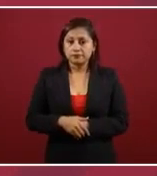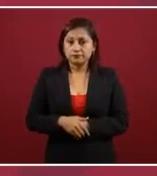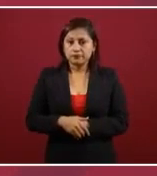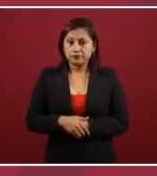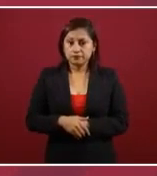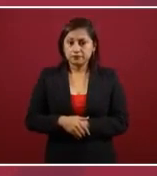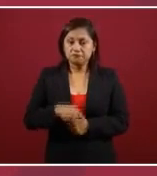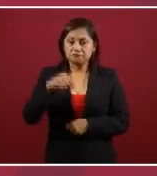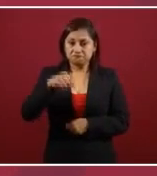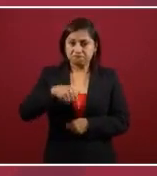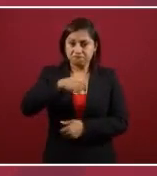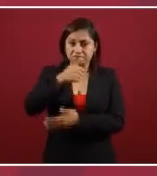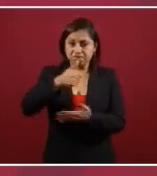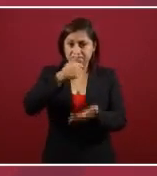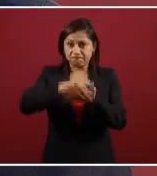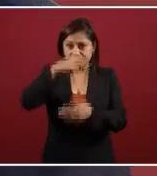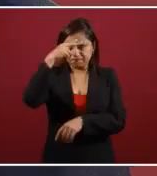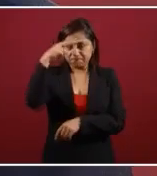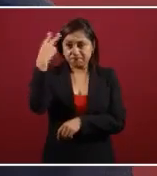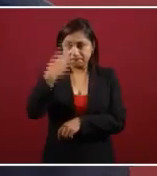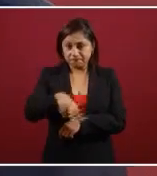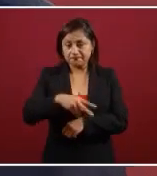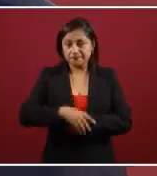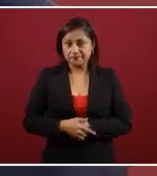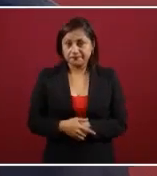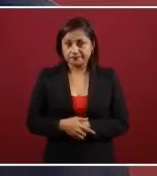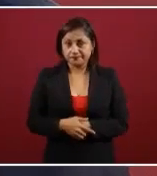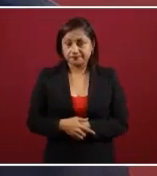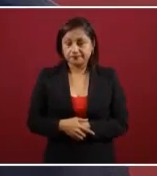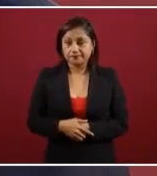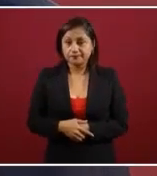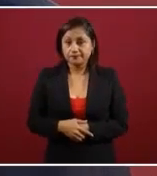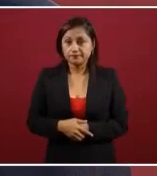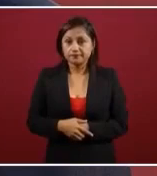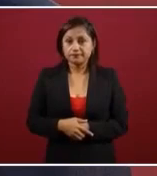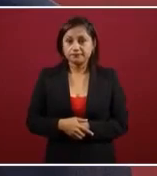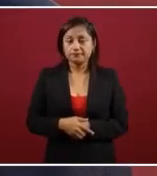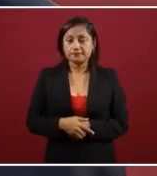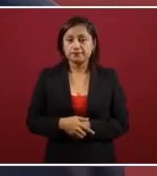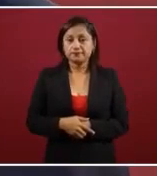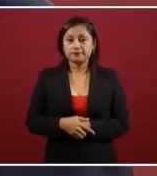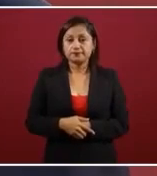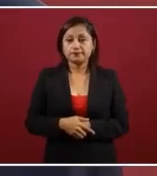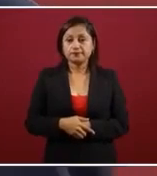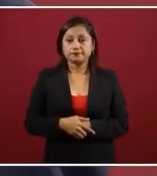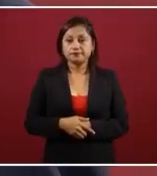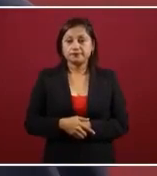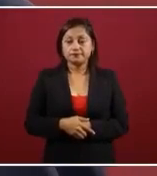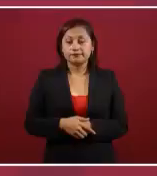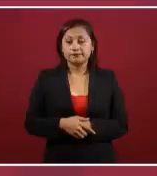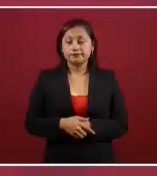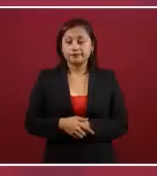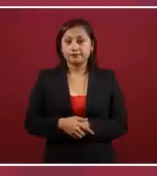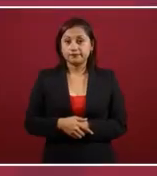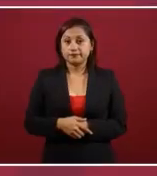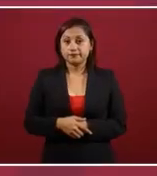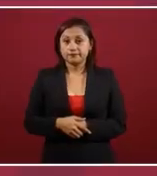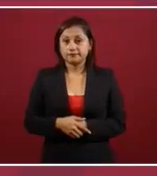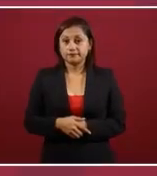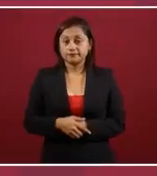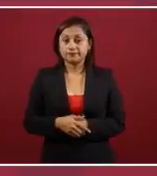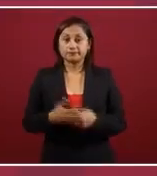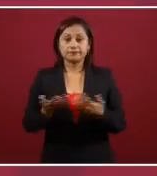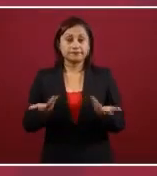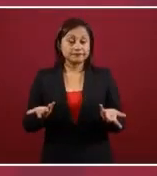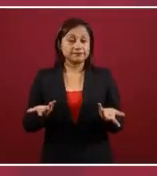en esta ciudad de México. Entonces, Todo